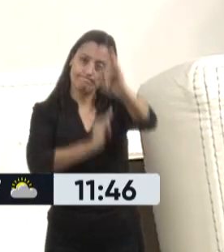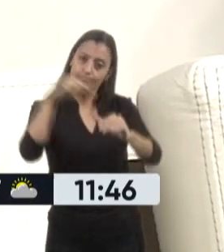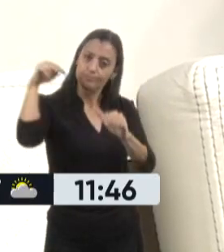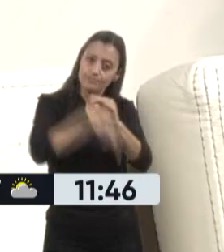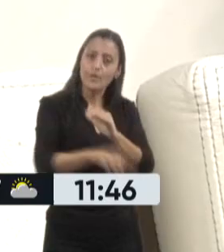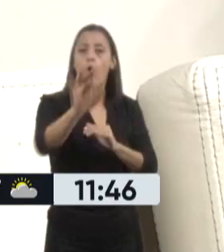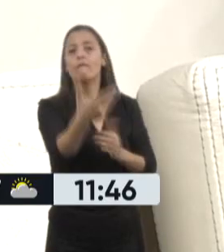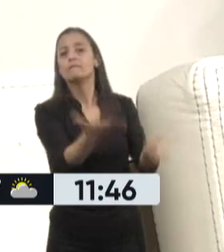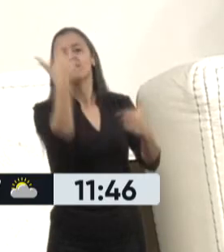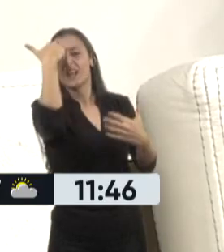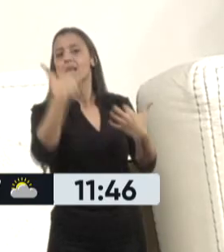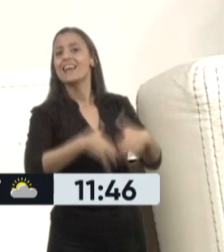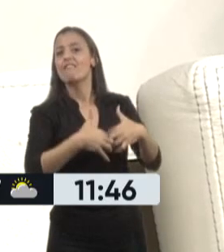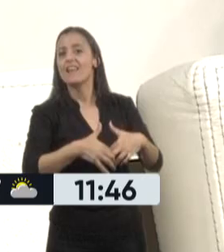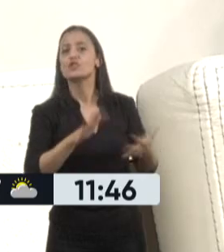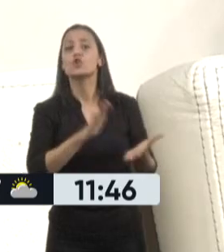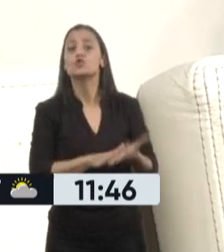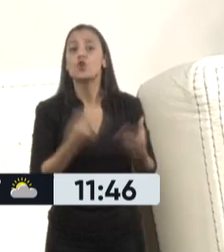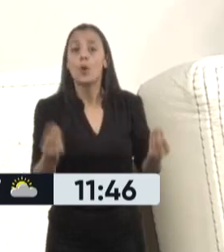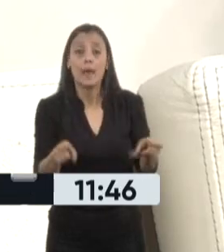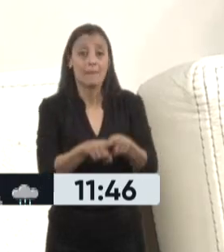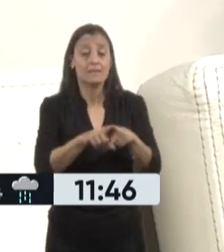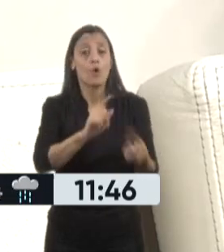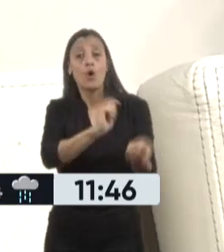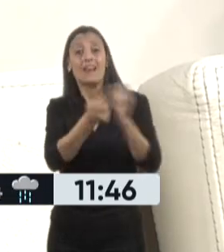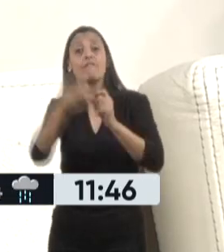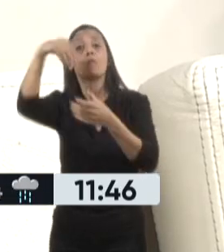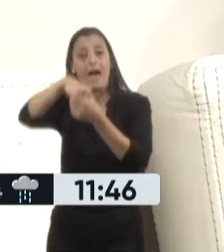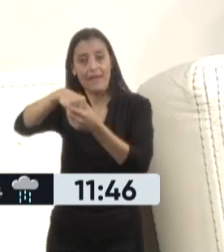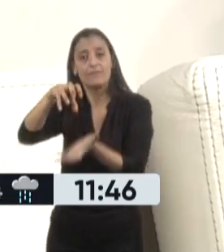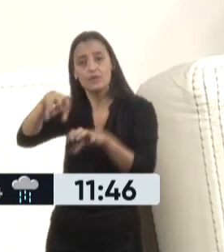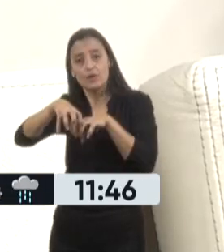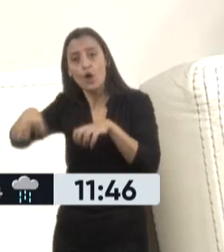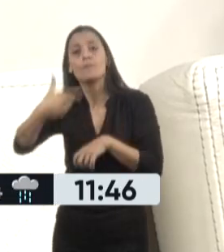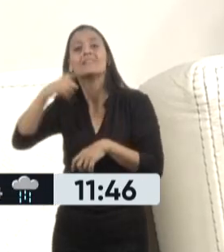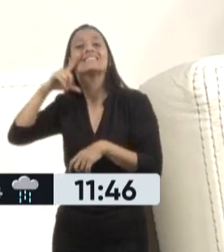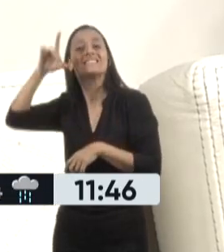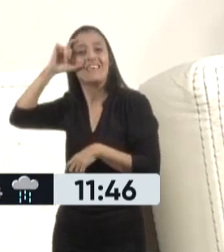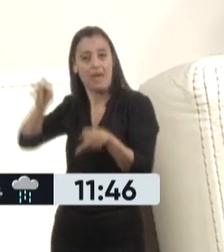alguna reflexión acerca de la reforma en la CIDE, lo que mencionaste al principio.